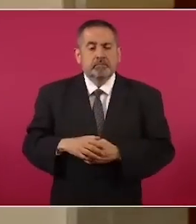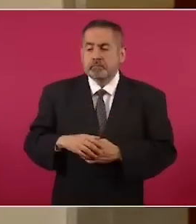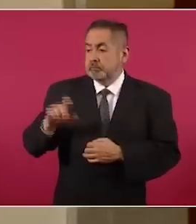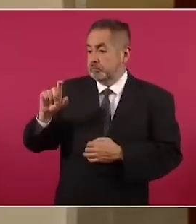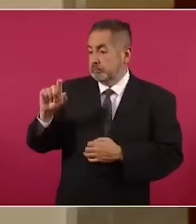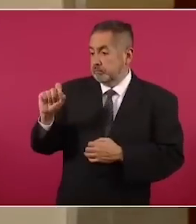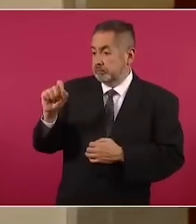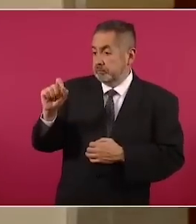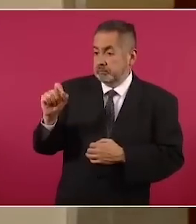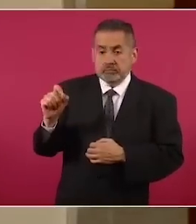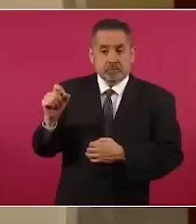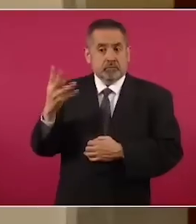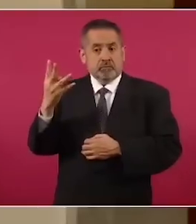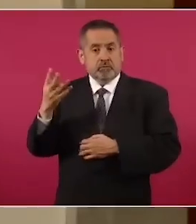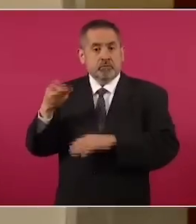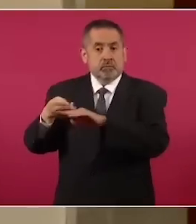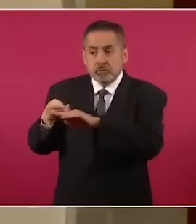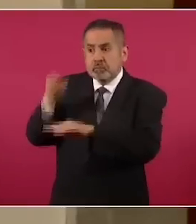24, muy a favor.